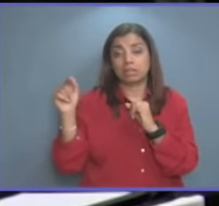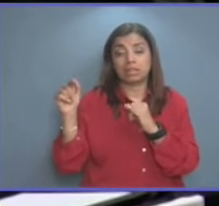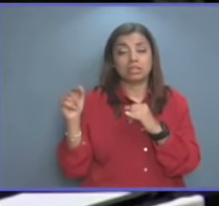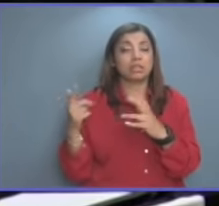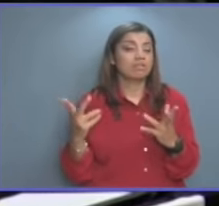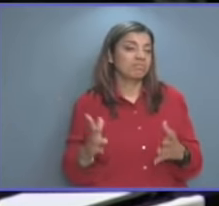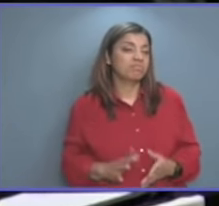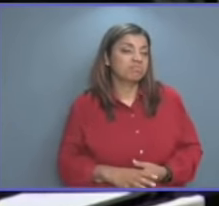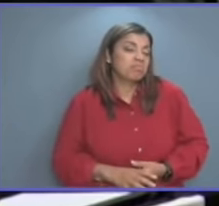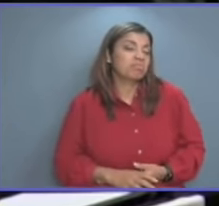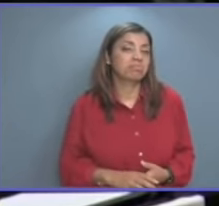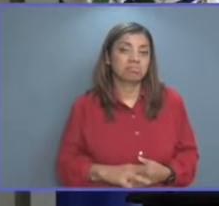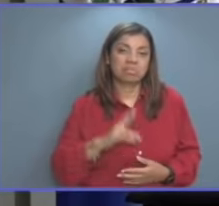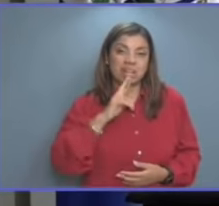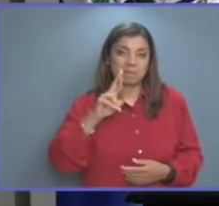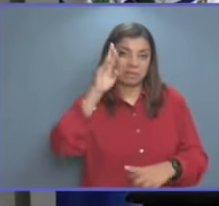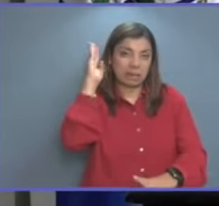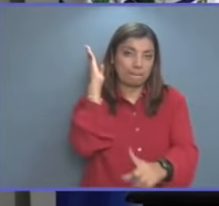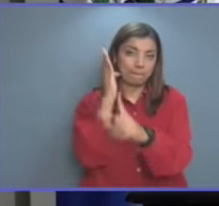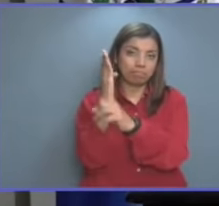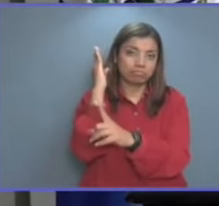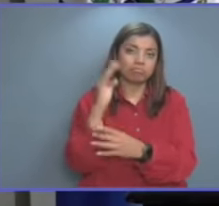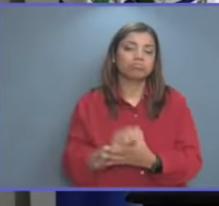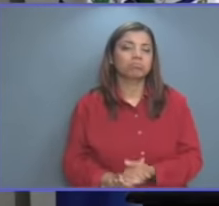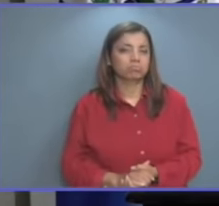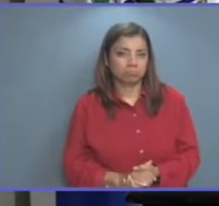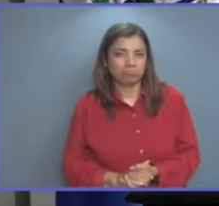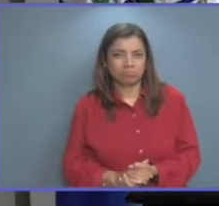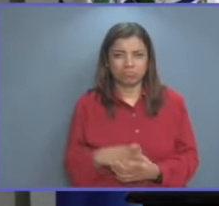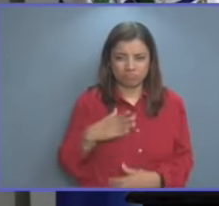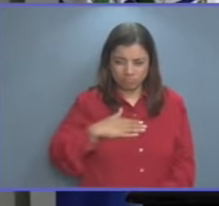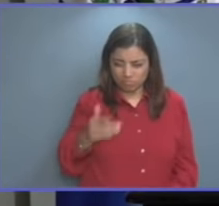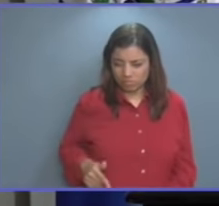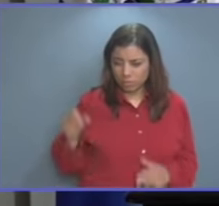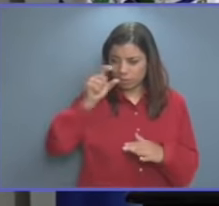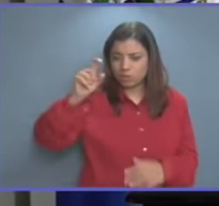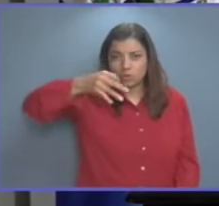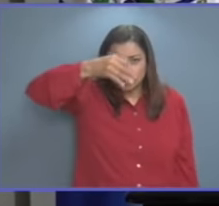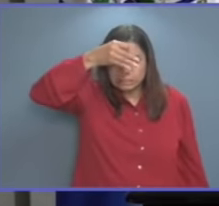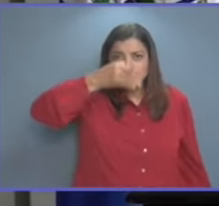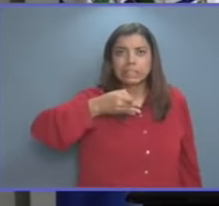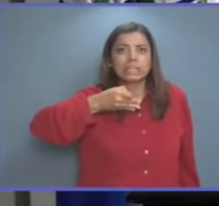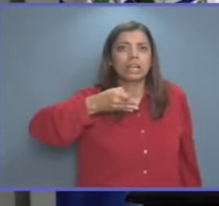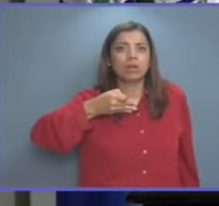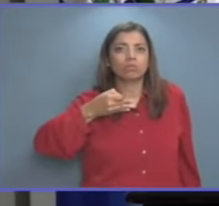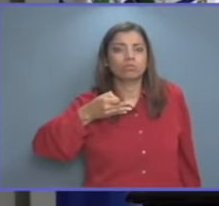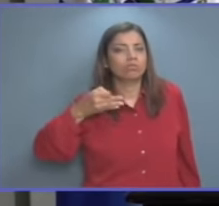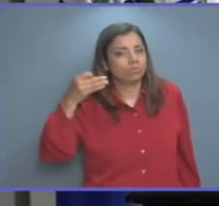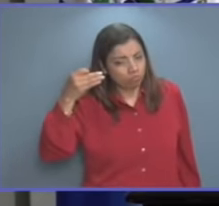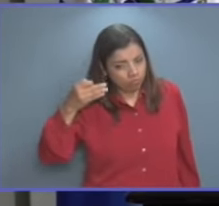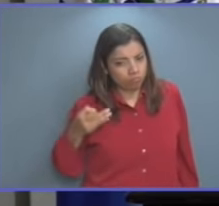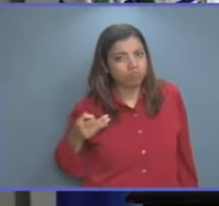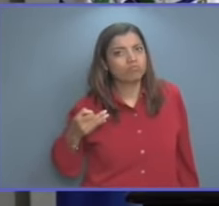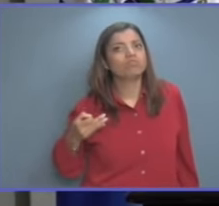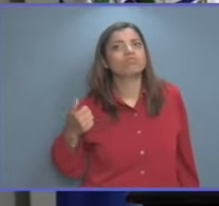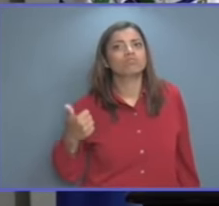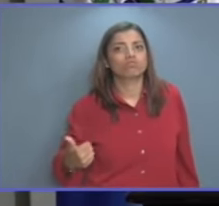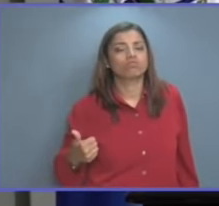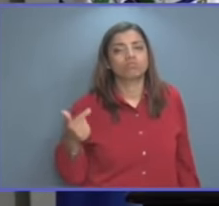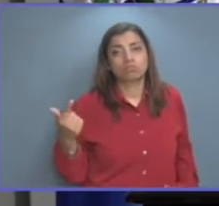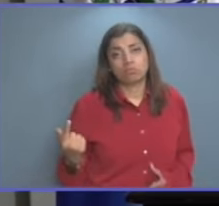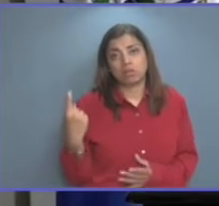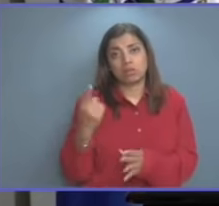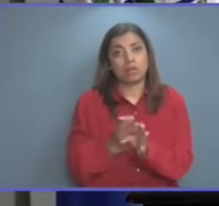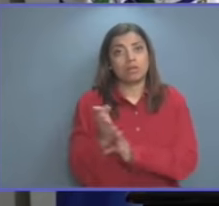respuesta fue contundente somos una institución seria ni fiscales son profesionales serios